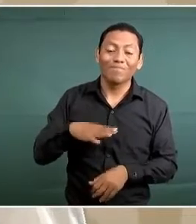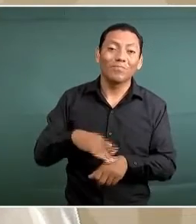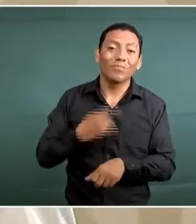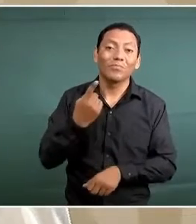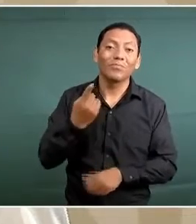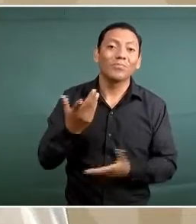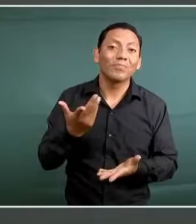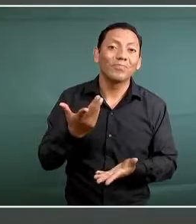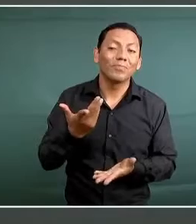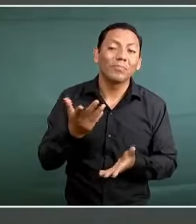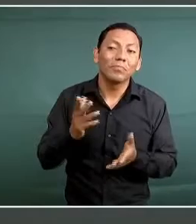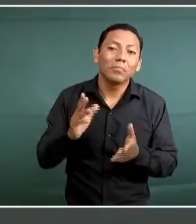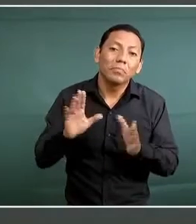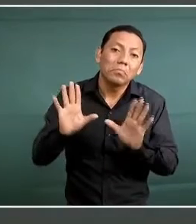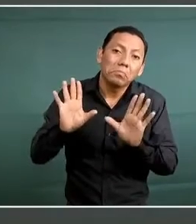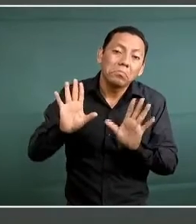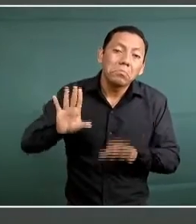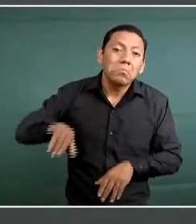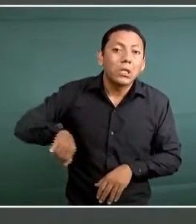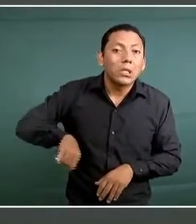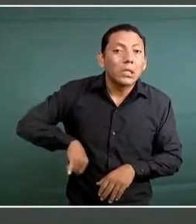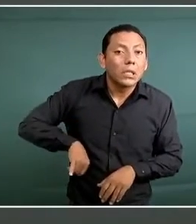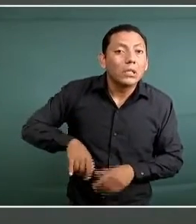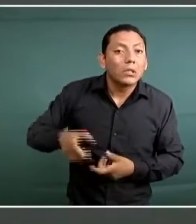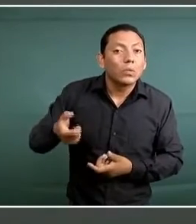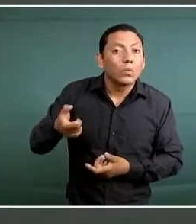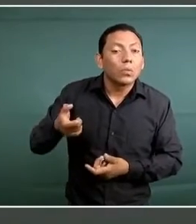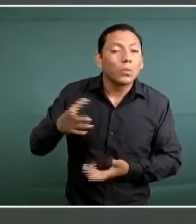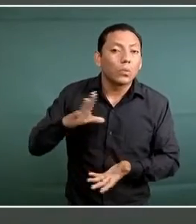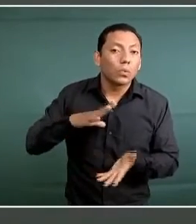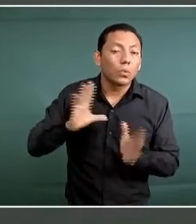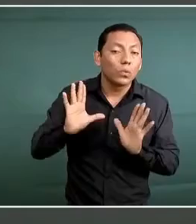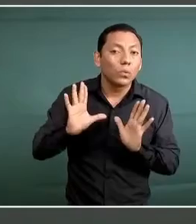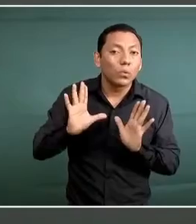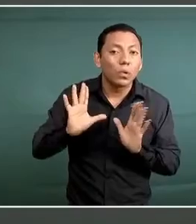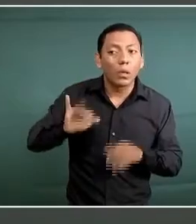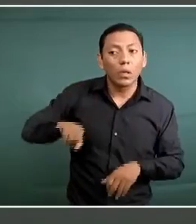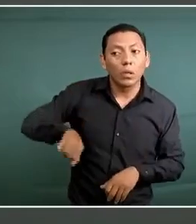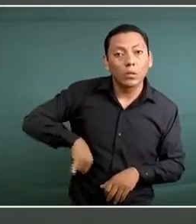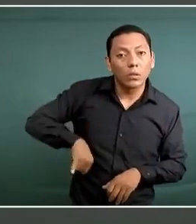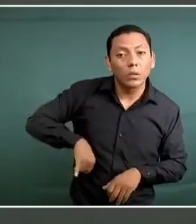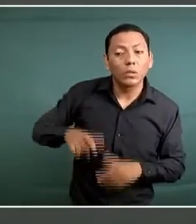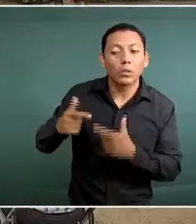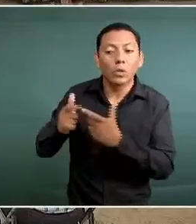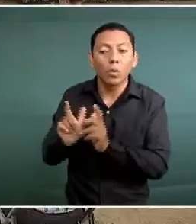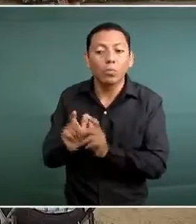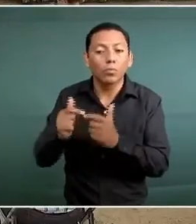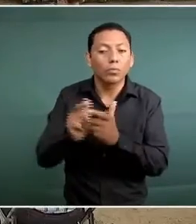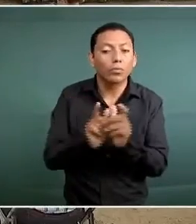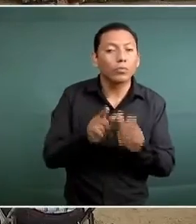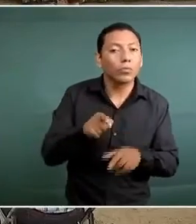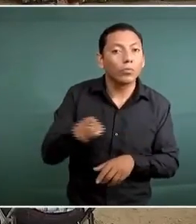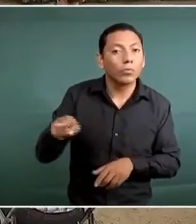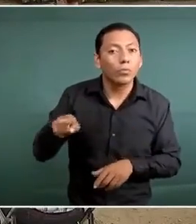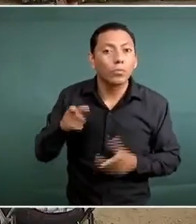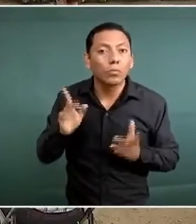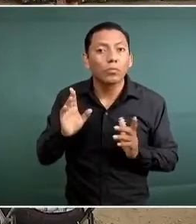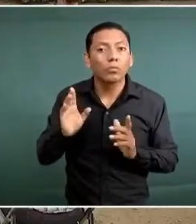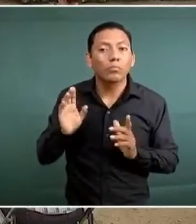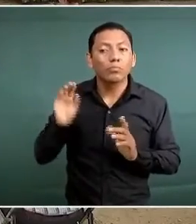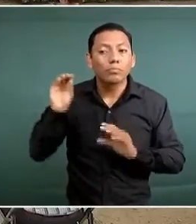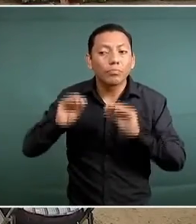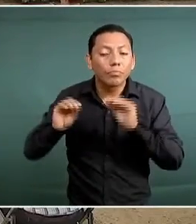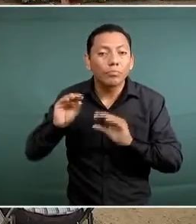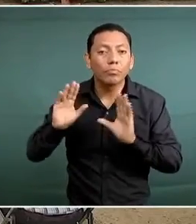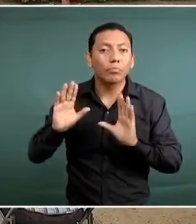intereses económicos los intereses de grupos intereses creados